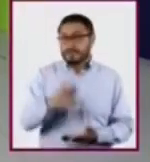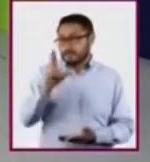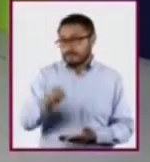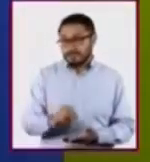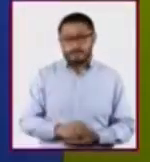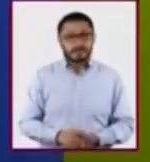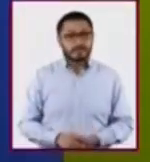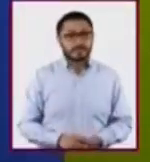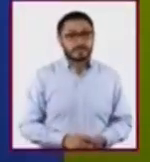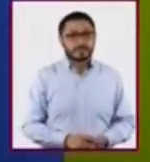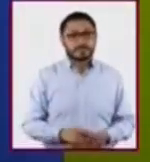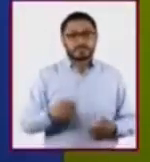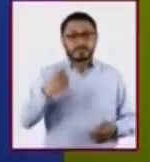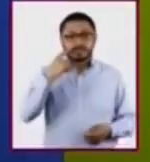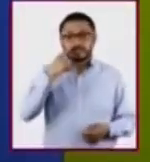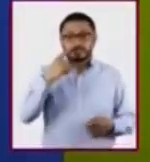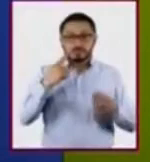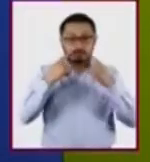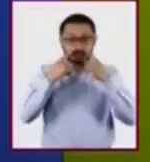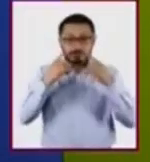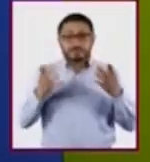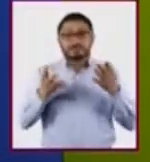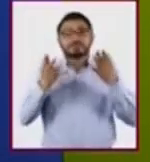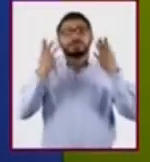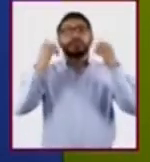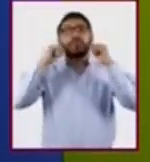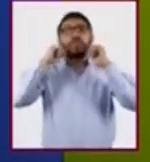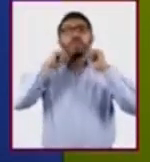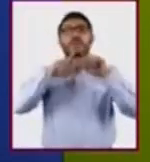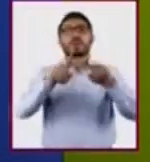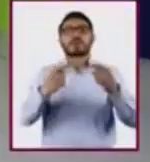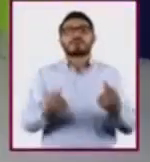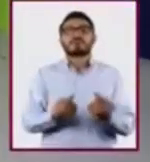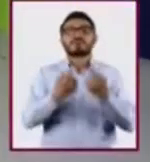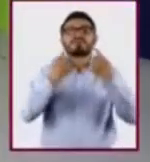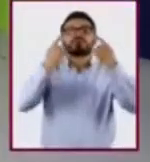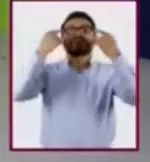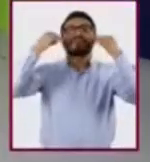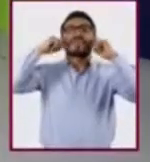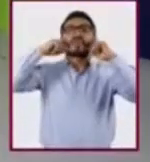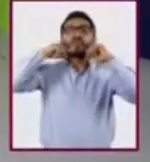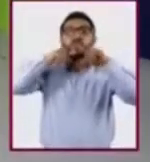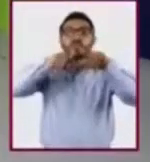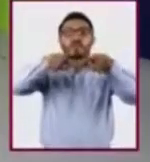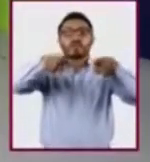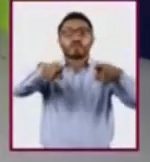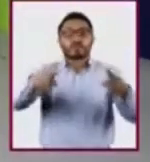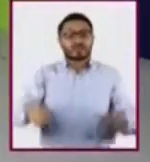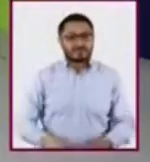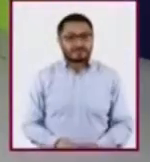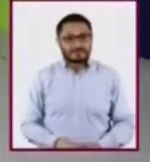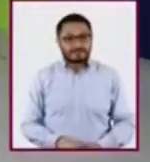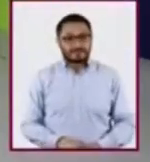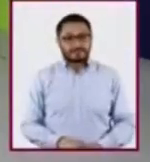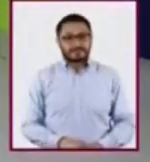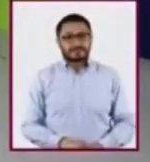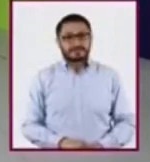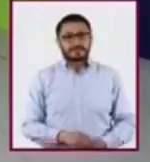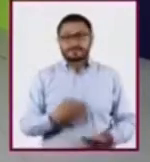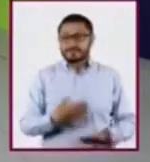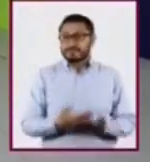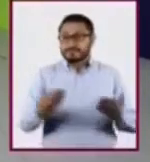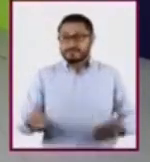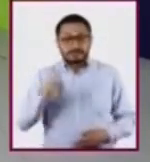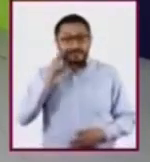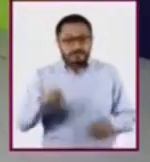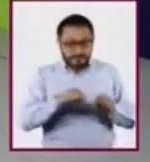Muy bien, inhalamos por la nariz, exhalamos por la boca y quedamos ahí. Ya estamos listas. Con el siguiente vamos a ver la cuerda y vamos